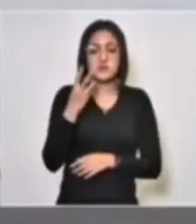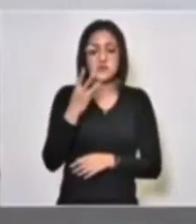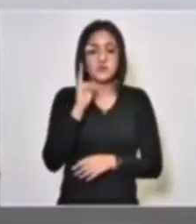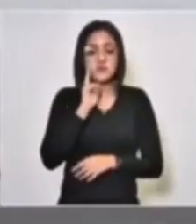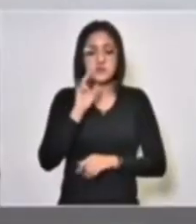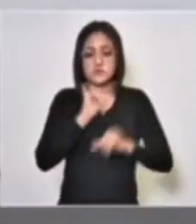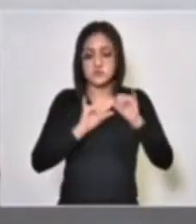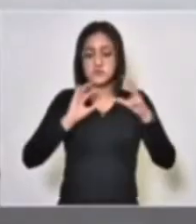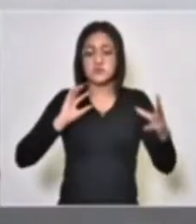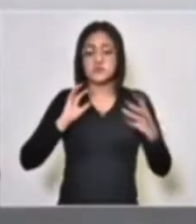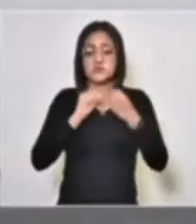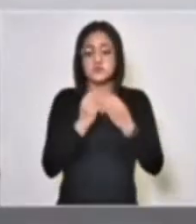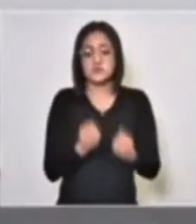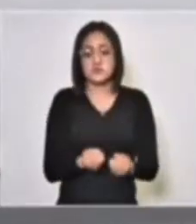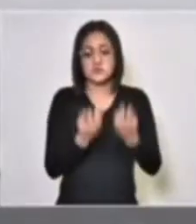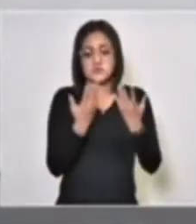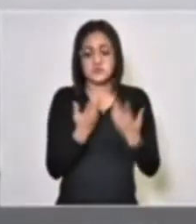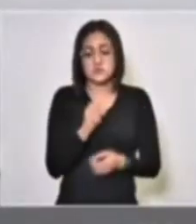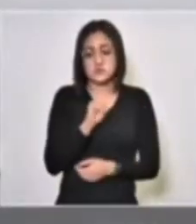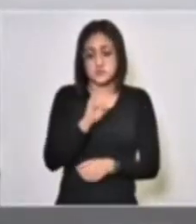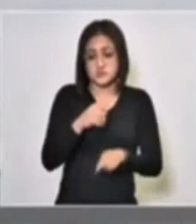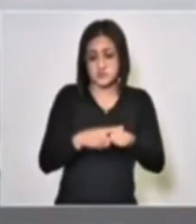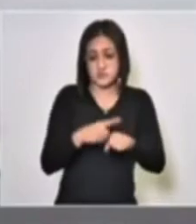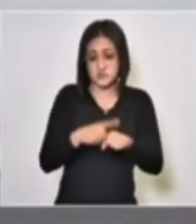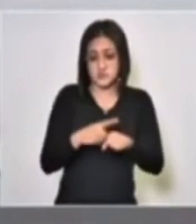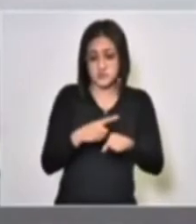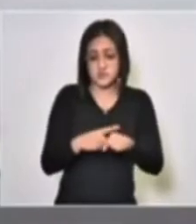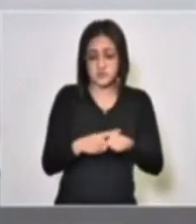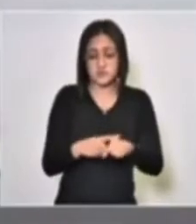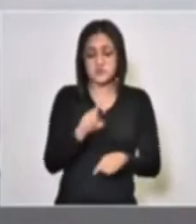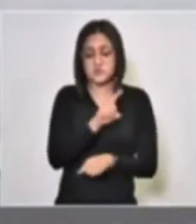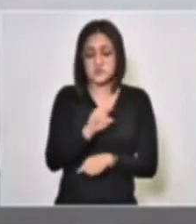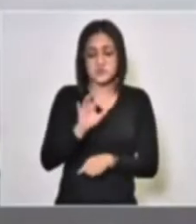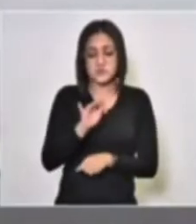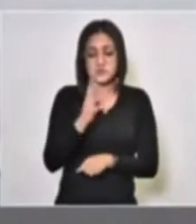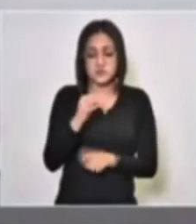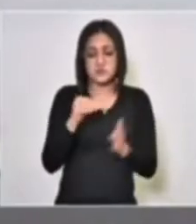muestras procesadas con un acumulado de casos positivos de